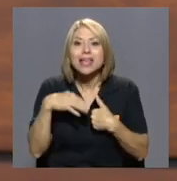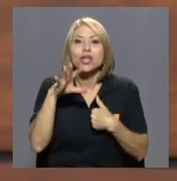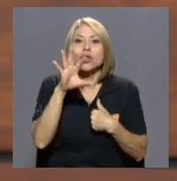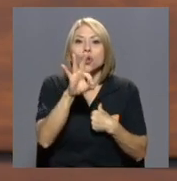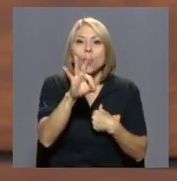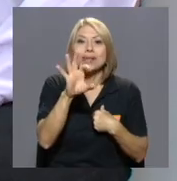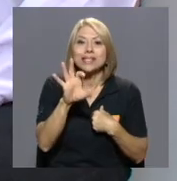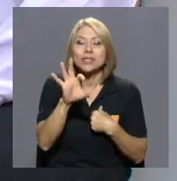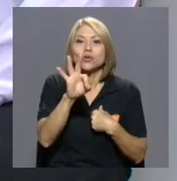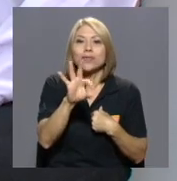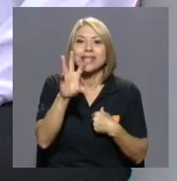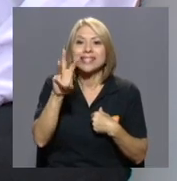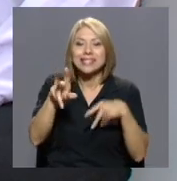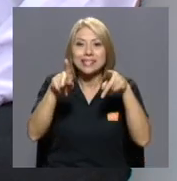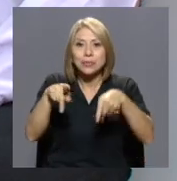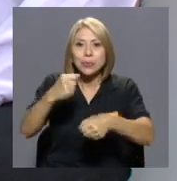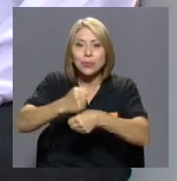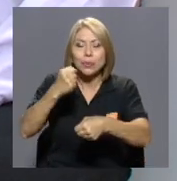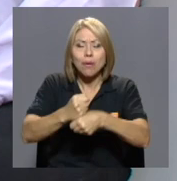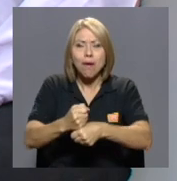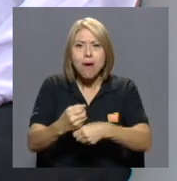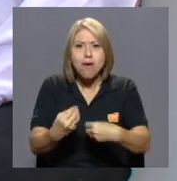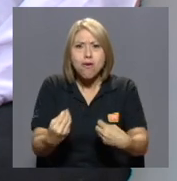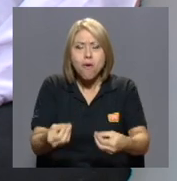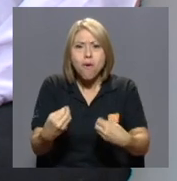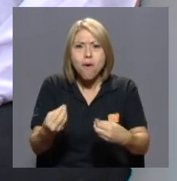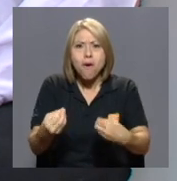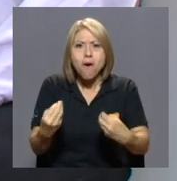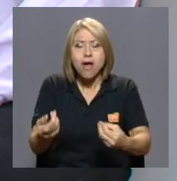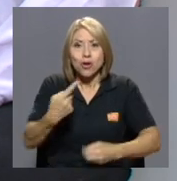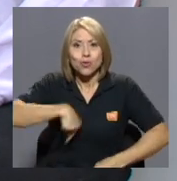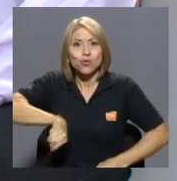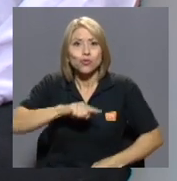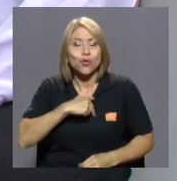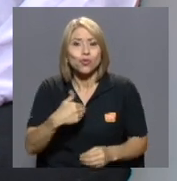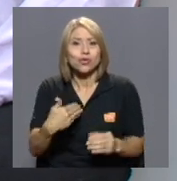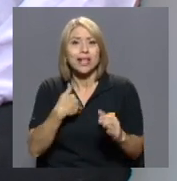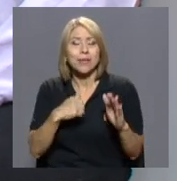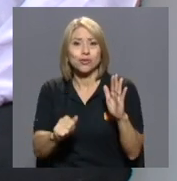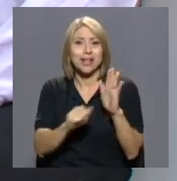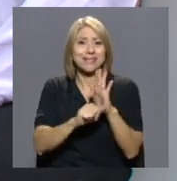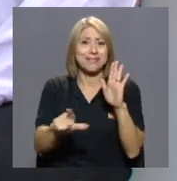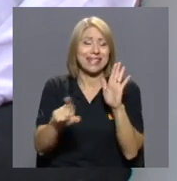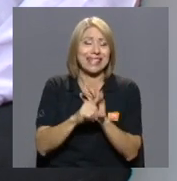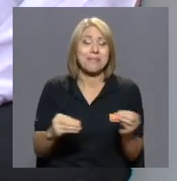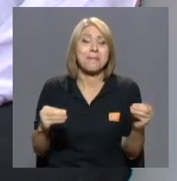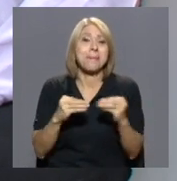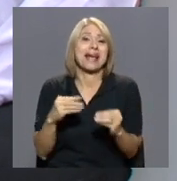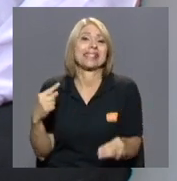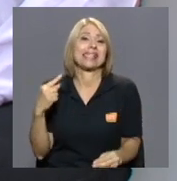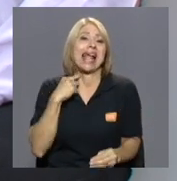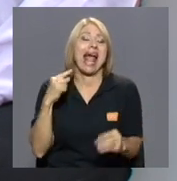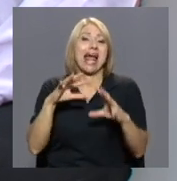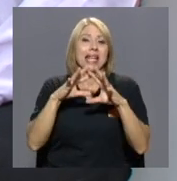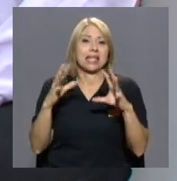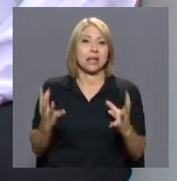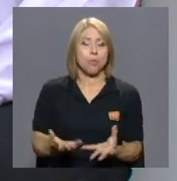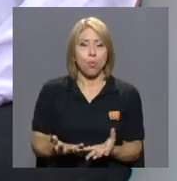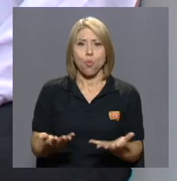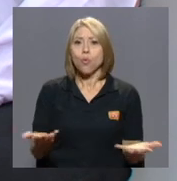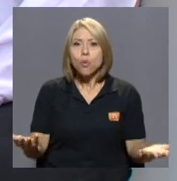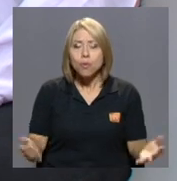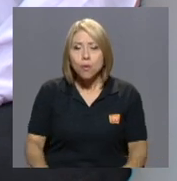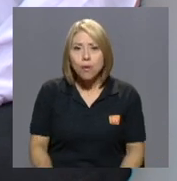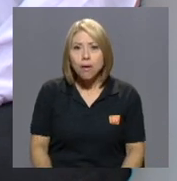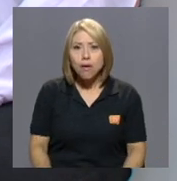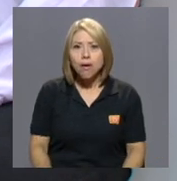996 funcionarios. Eso es un insulto. Tenemos uno de los congresos más caros del mundo. Eso es terrible. Y